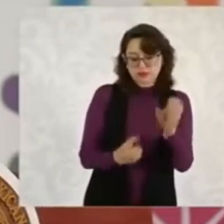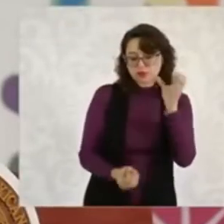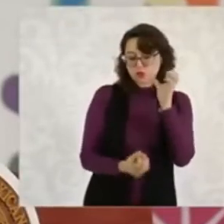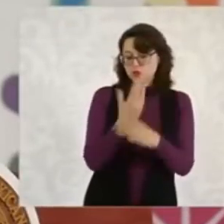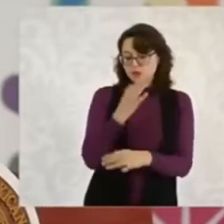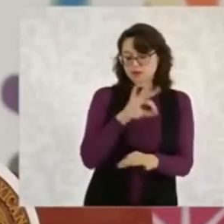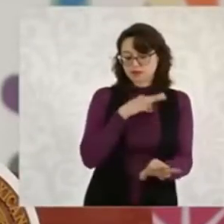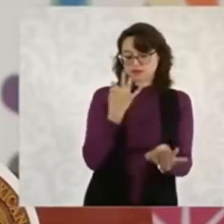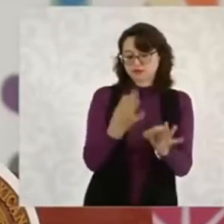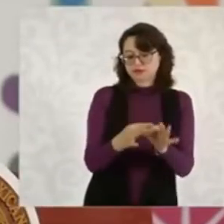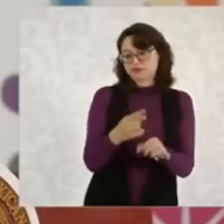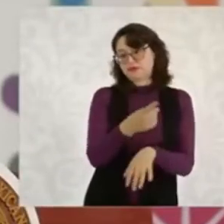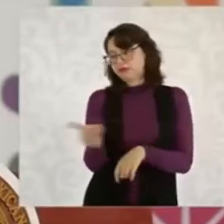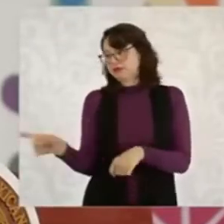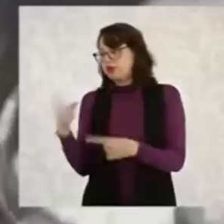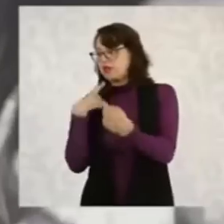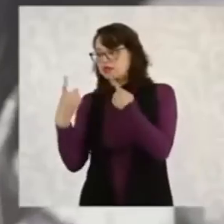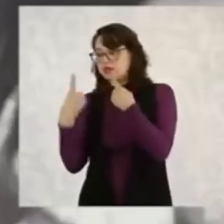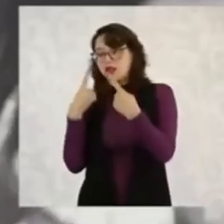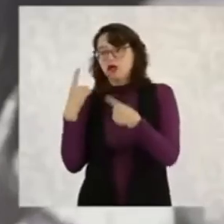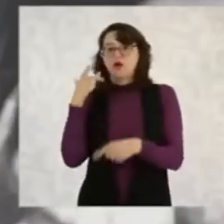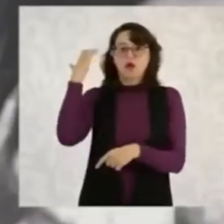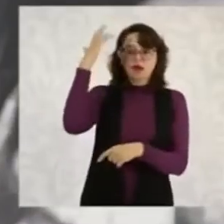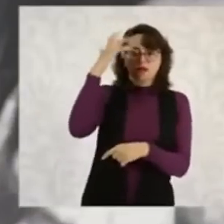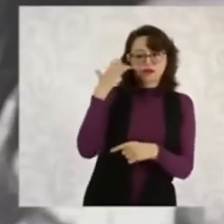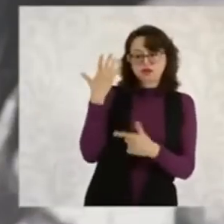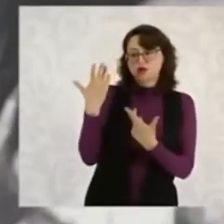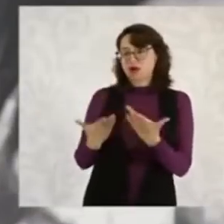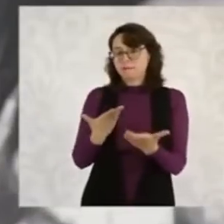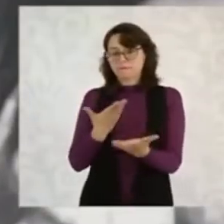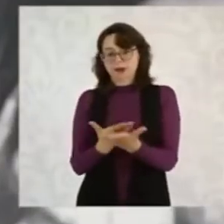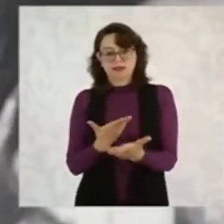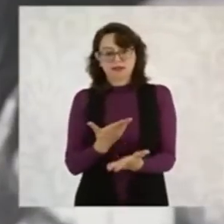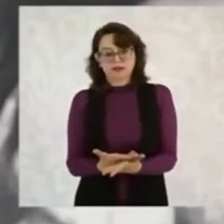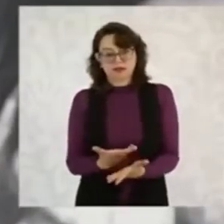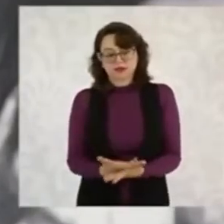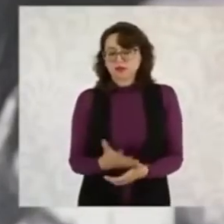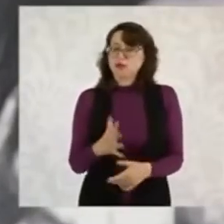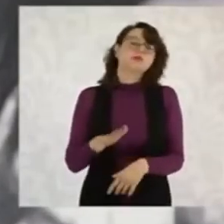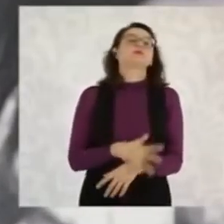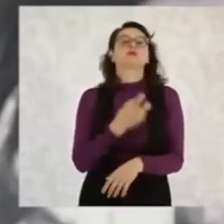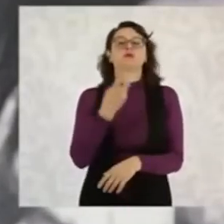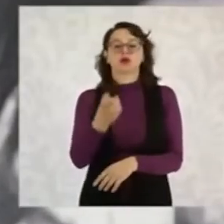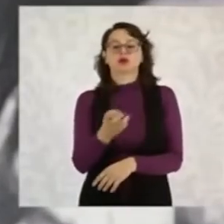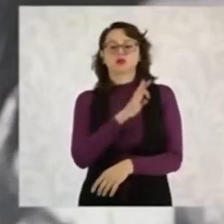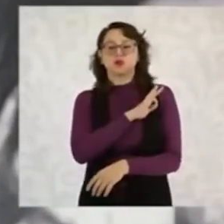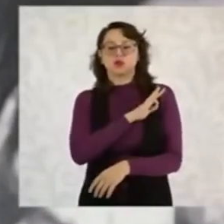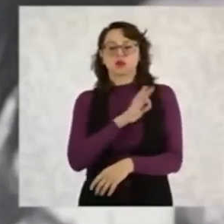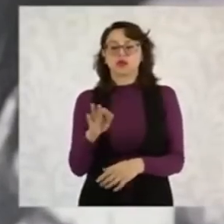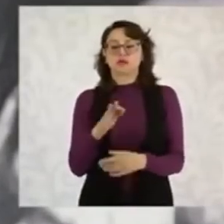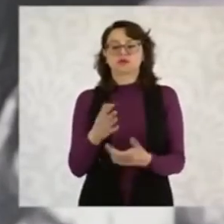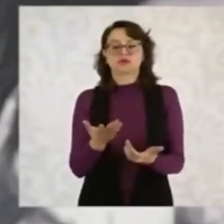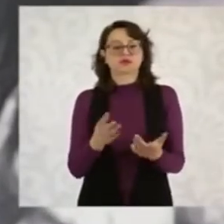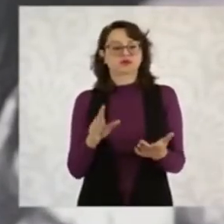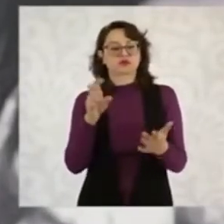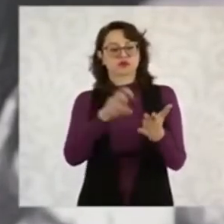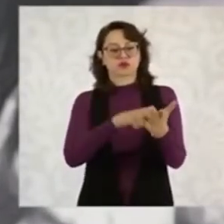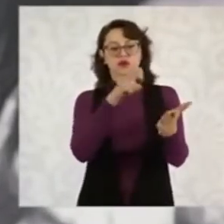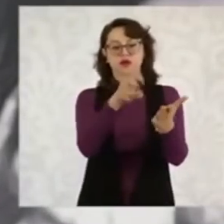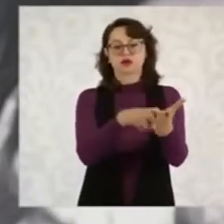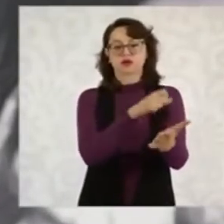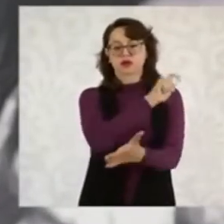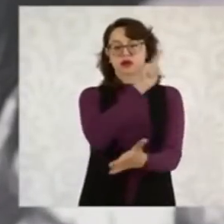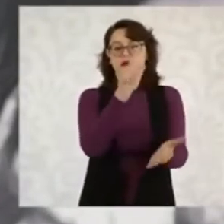también los planteamientos sobre las necesidades que se tienen en este sector, que se construyó esta propuesta. No fue una propuesta en ese